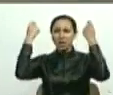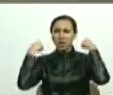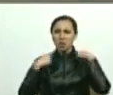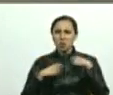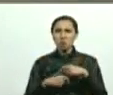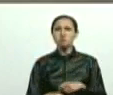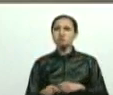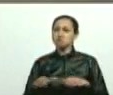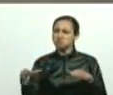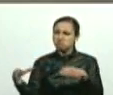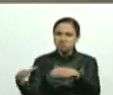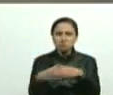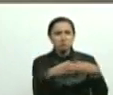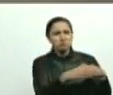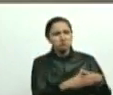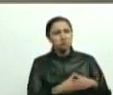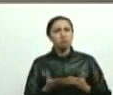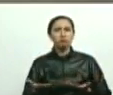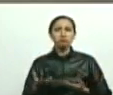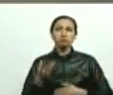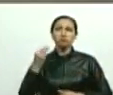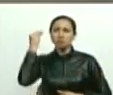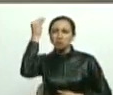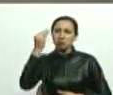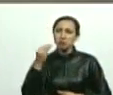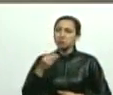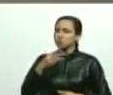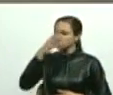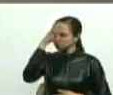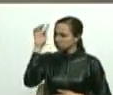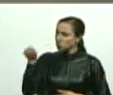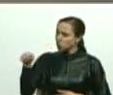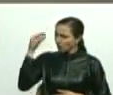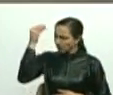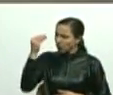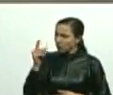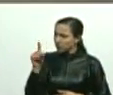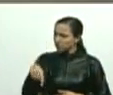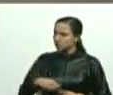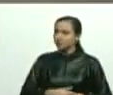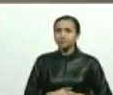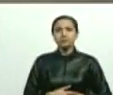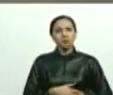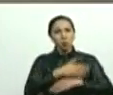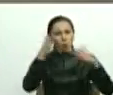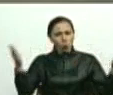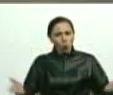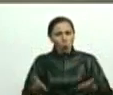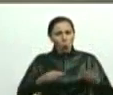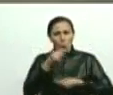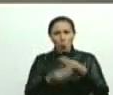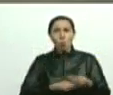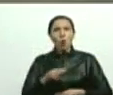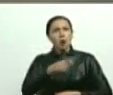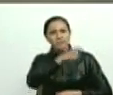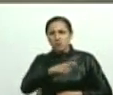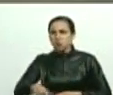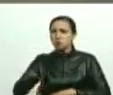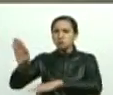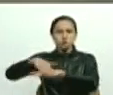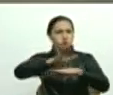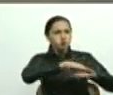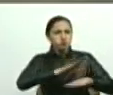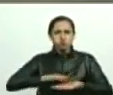más? También, adiós dado. Me promocioné, hice esto, llamé a todo el mundo, quemé